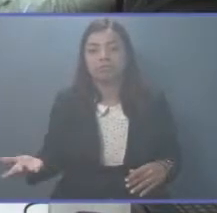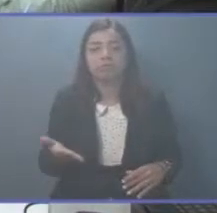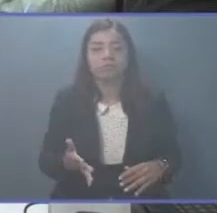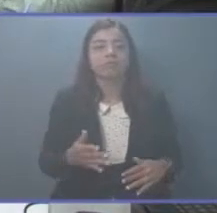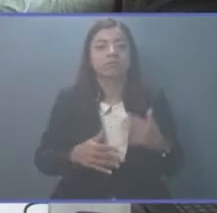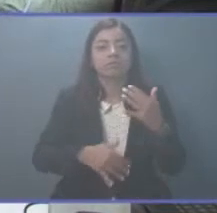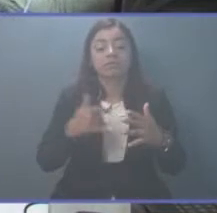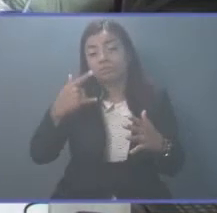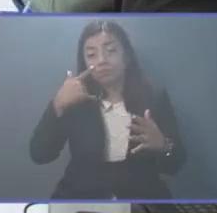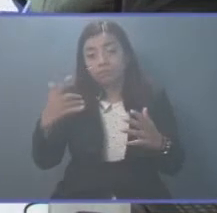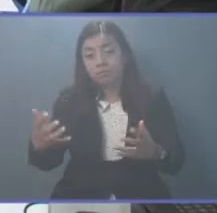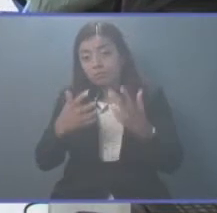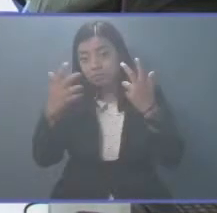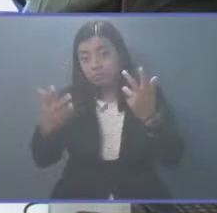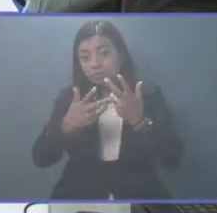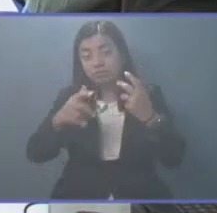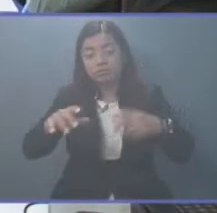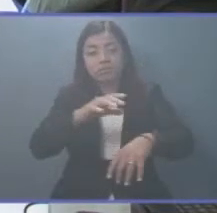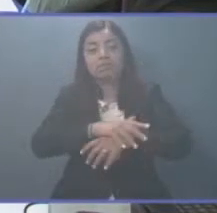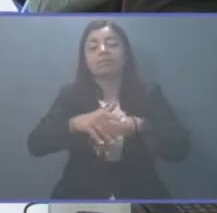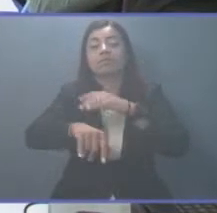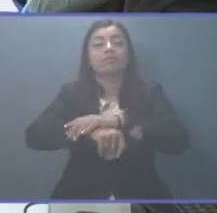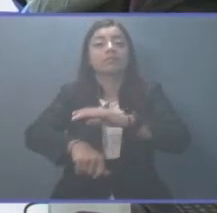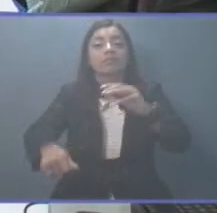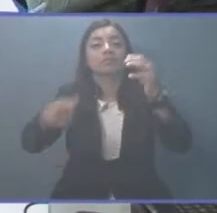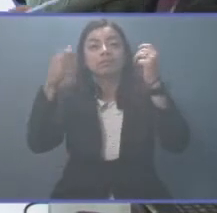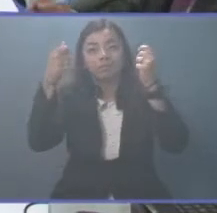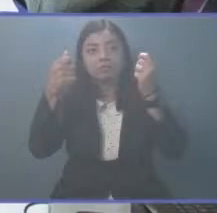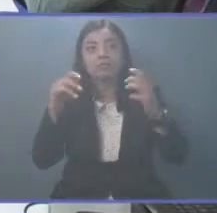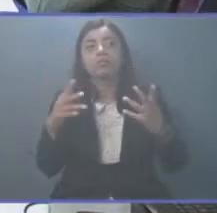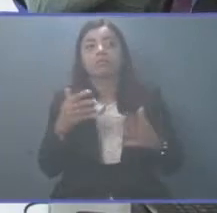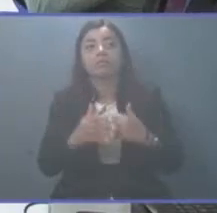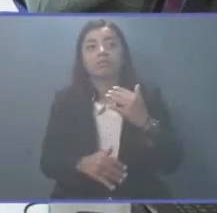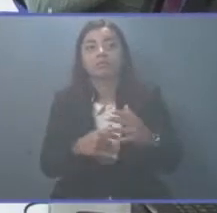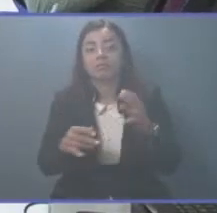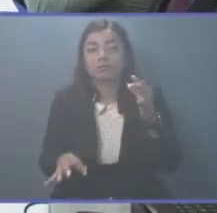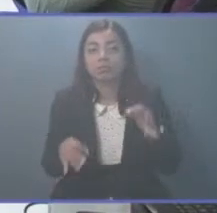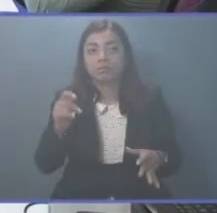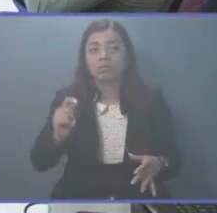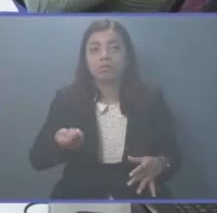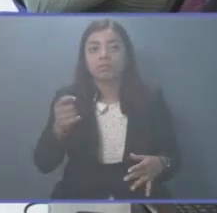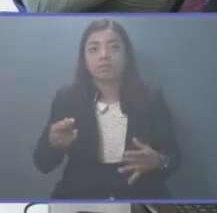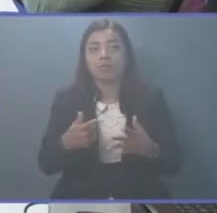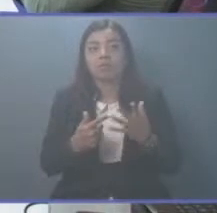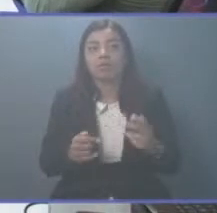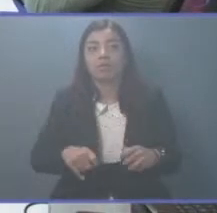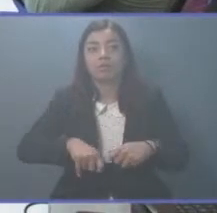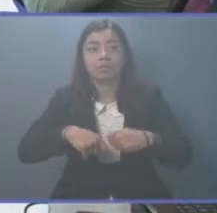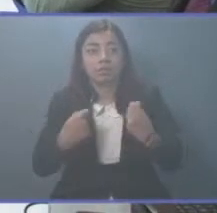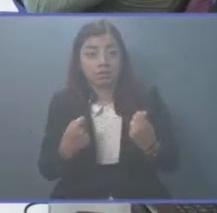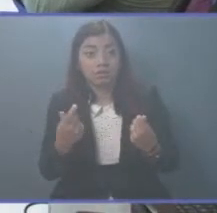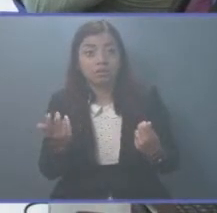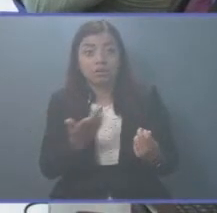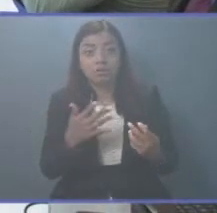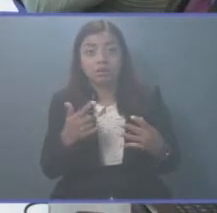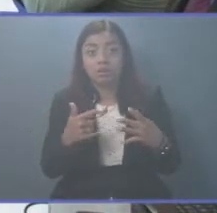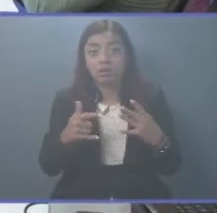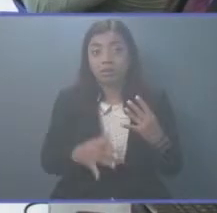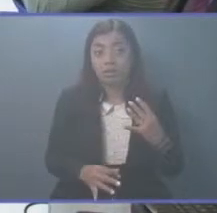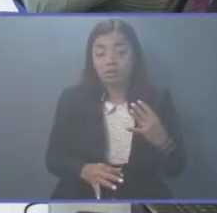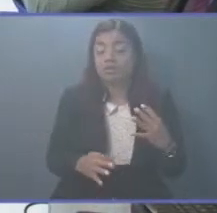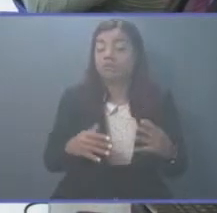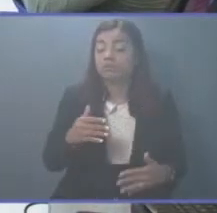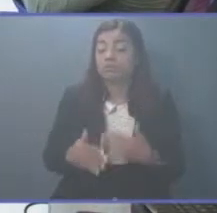las investigaciones penales y actuaciones judiciales relacionadas con los delitos a que se refiere esta ley,